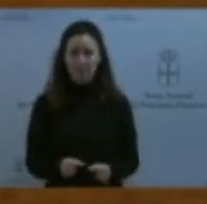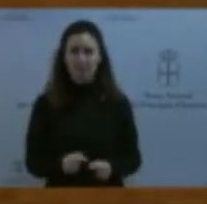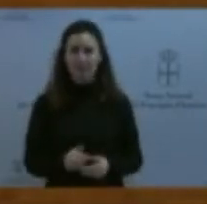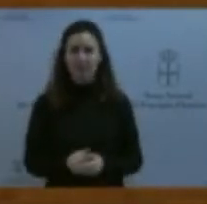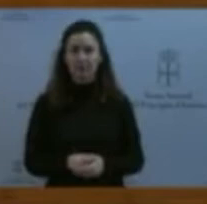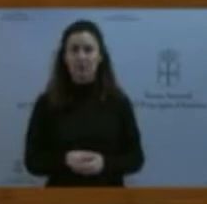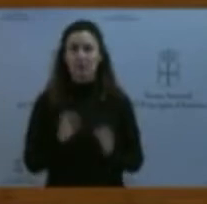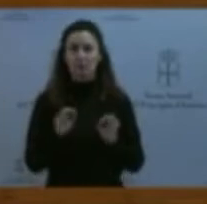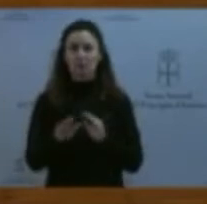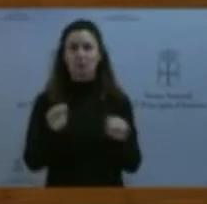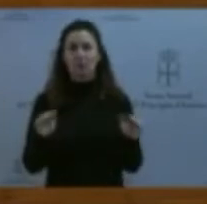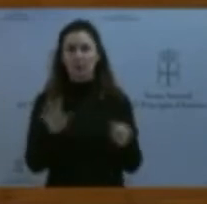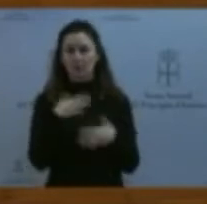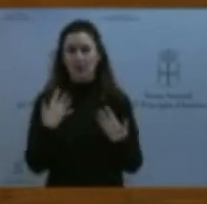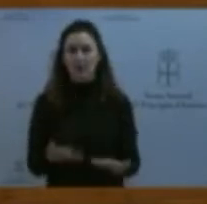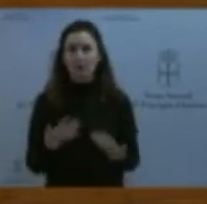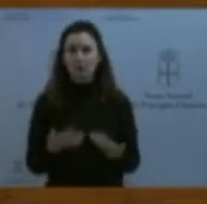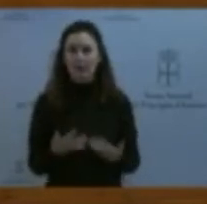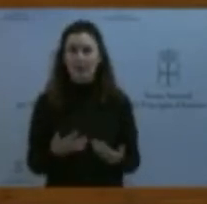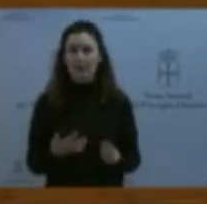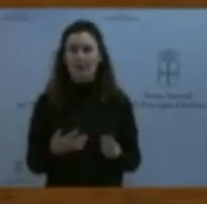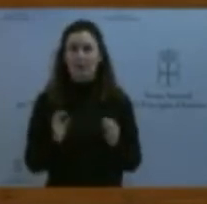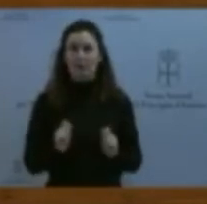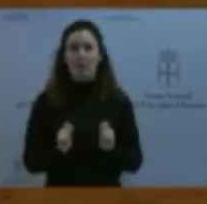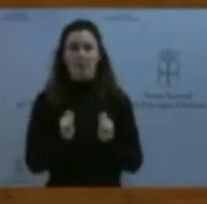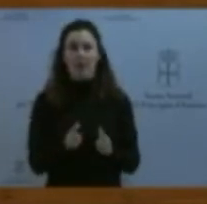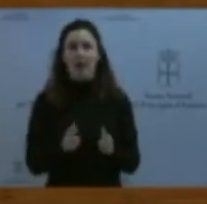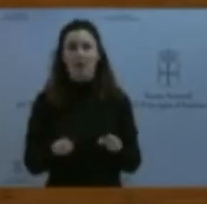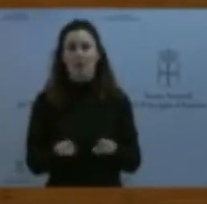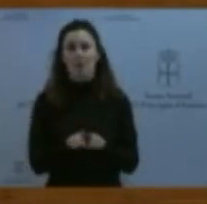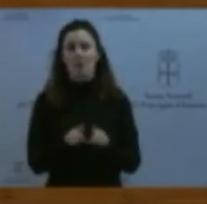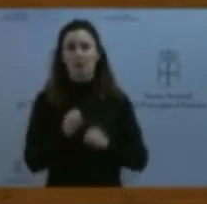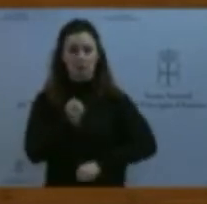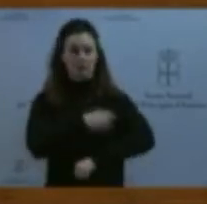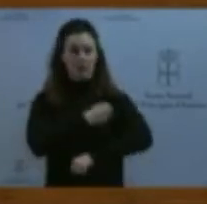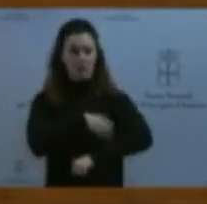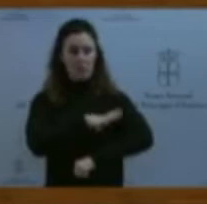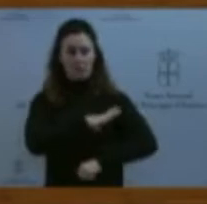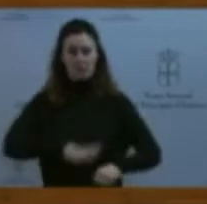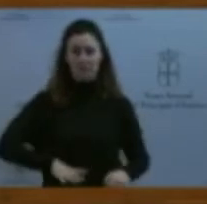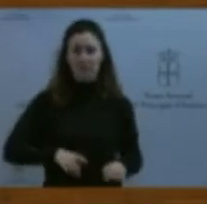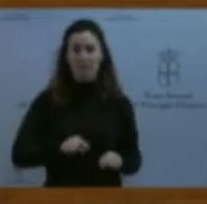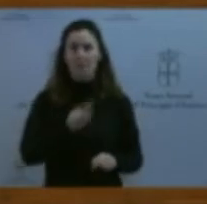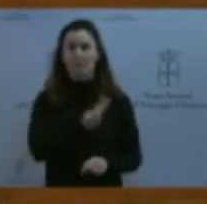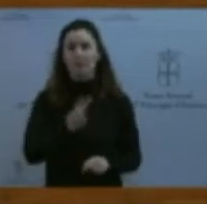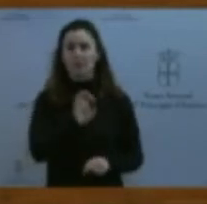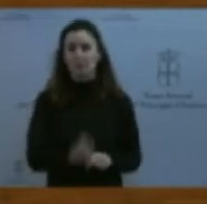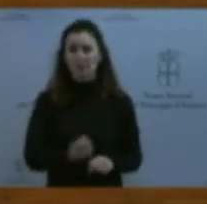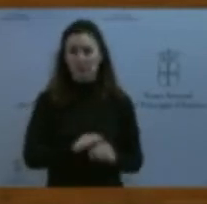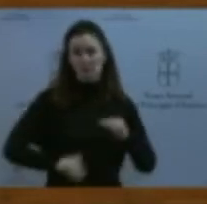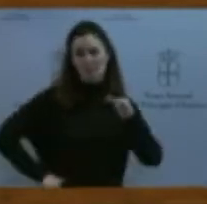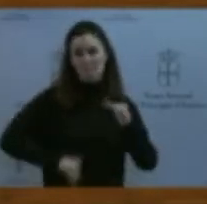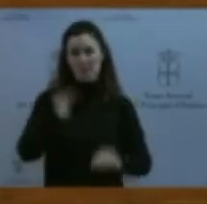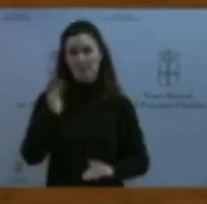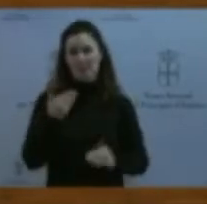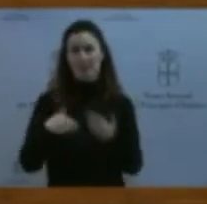sido dotada con una provisión de fondos superior en un 22% a las convocatorias anteriores, un 22%